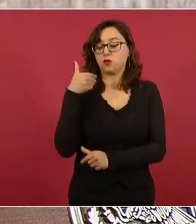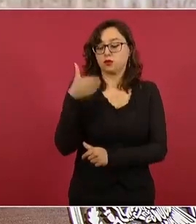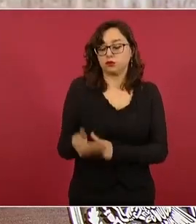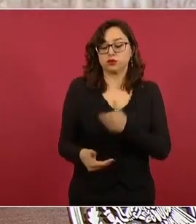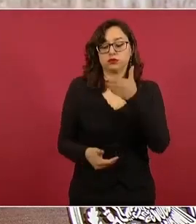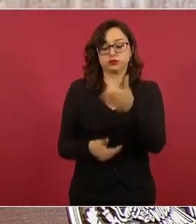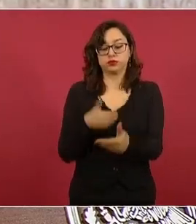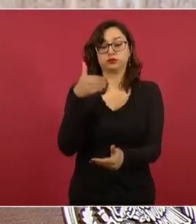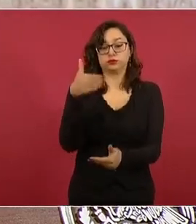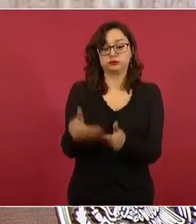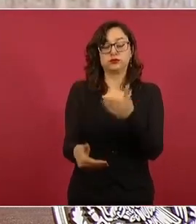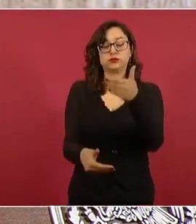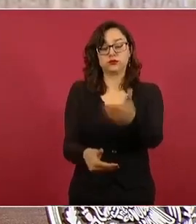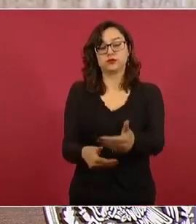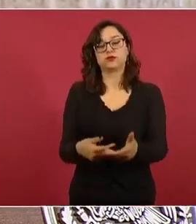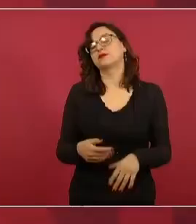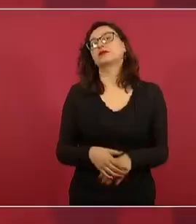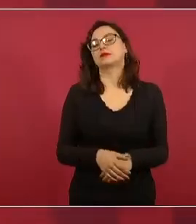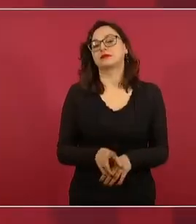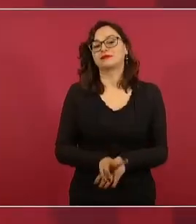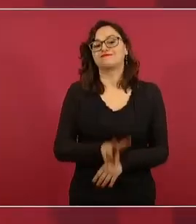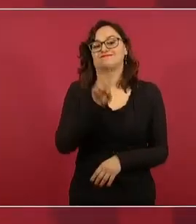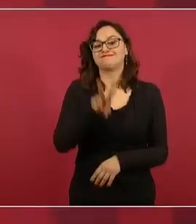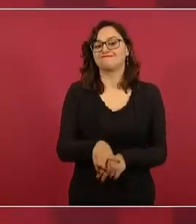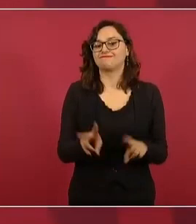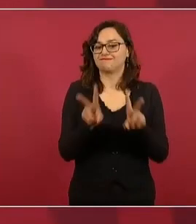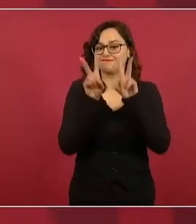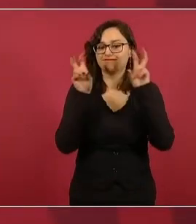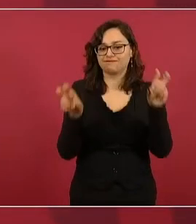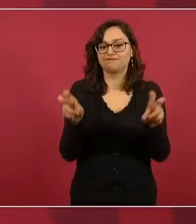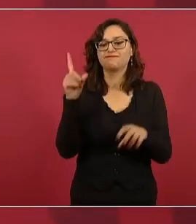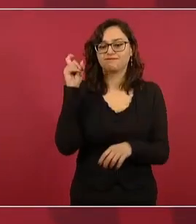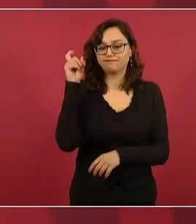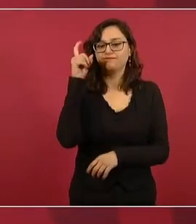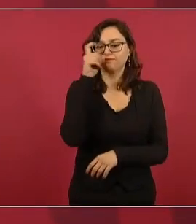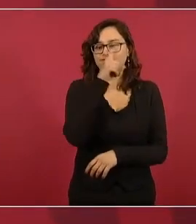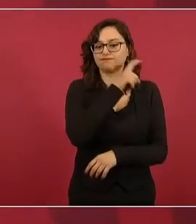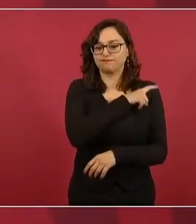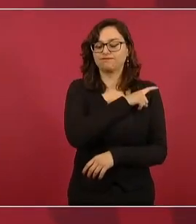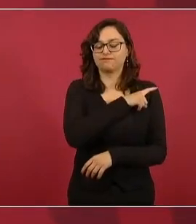Es complejo en algunos